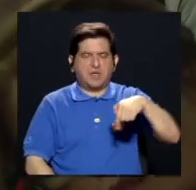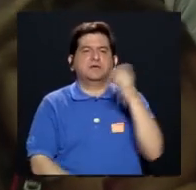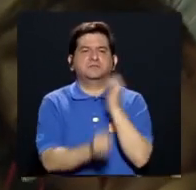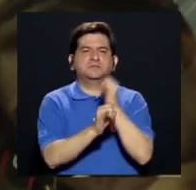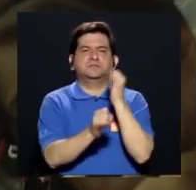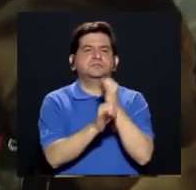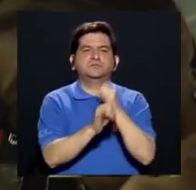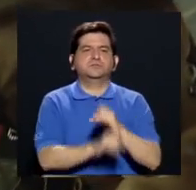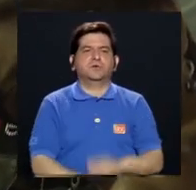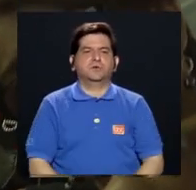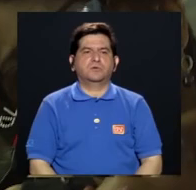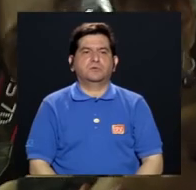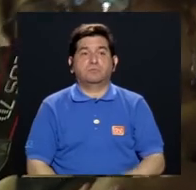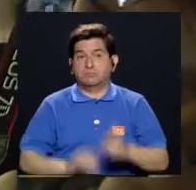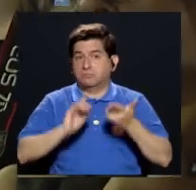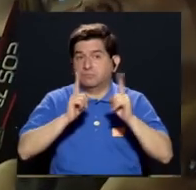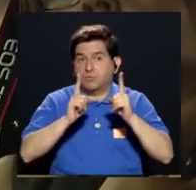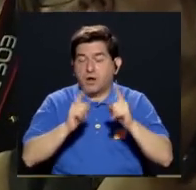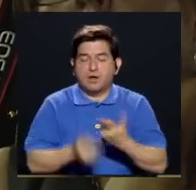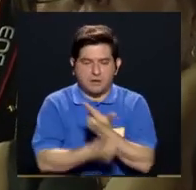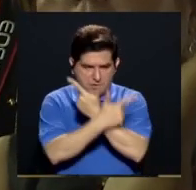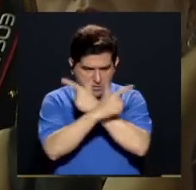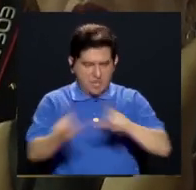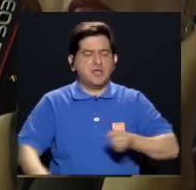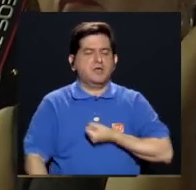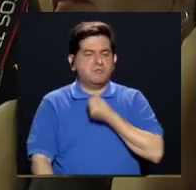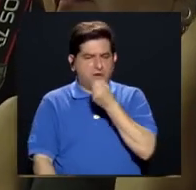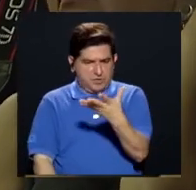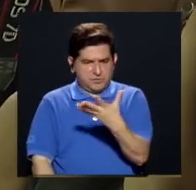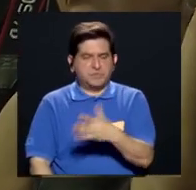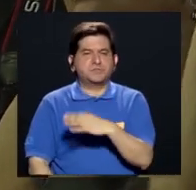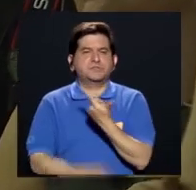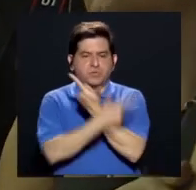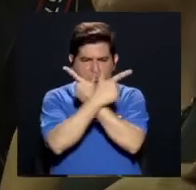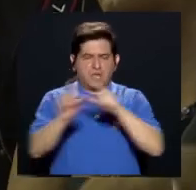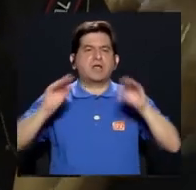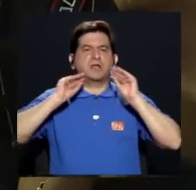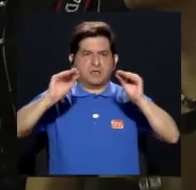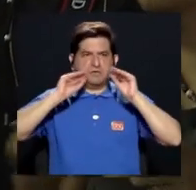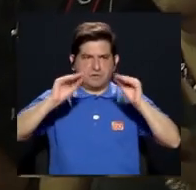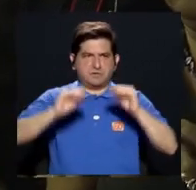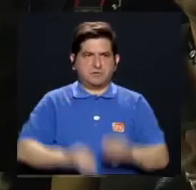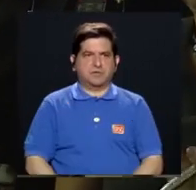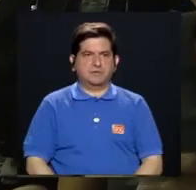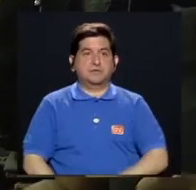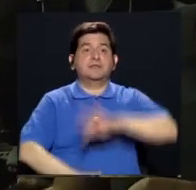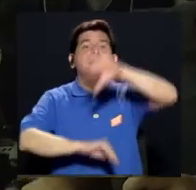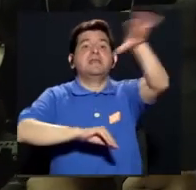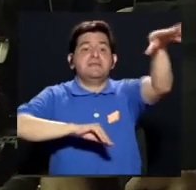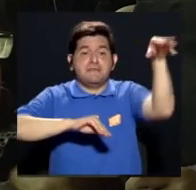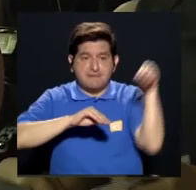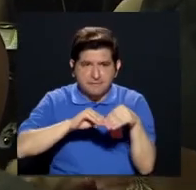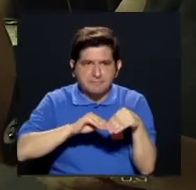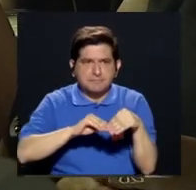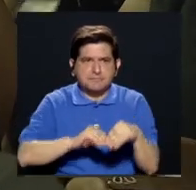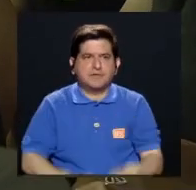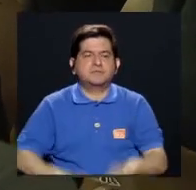nuestra institución, cuál es la libertad de expresión y la libertad de cátedra, sino